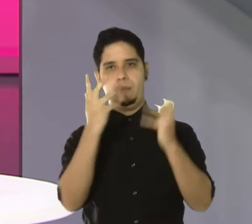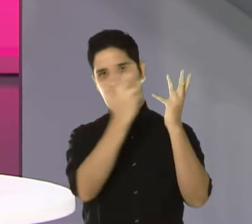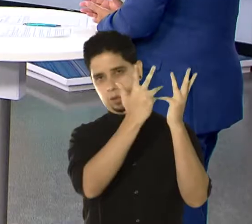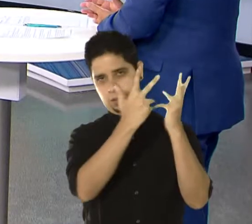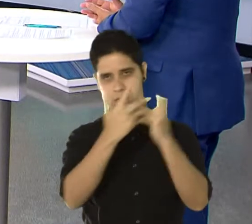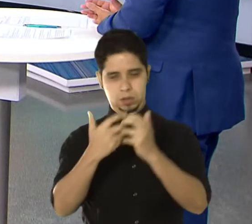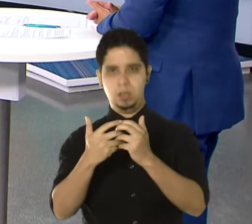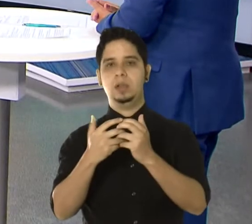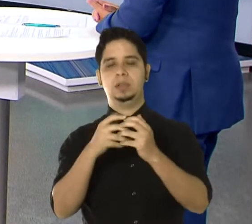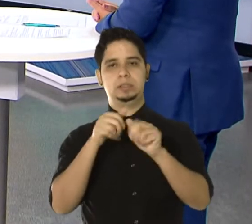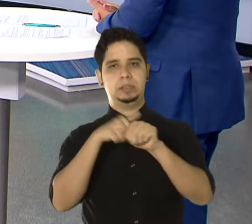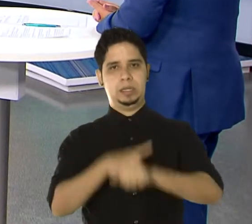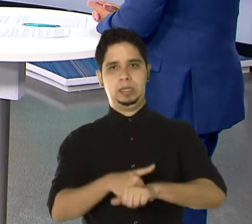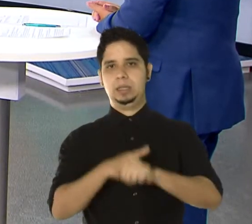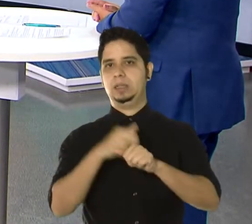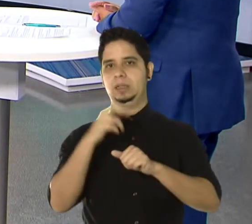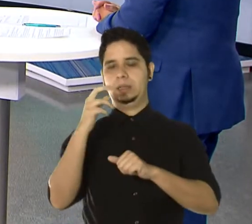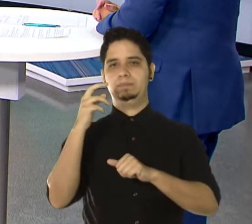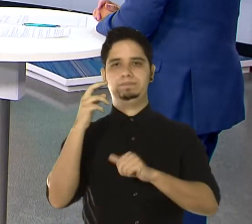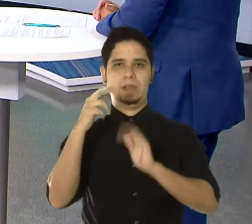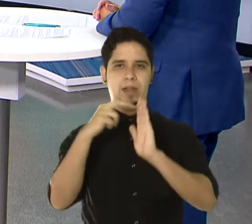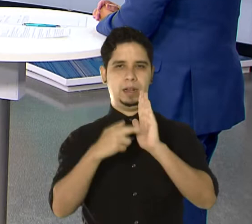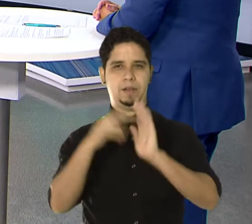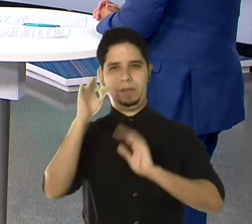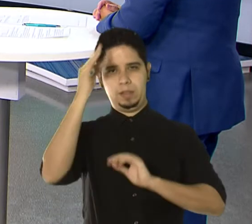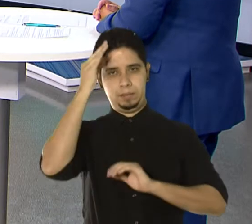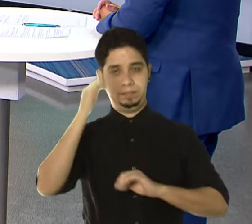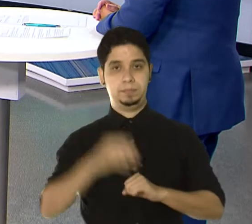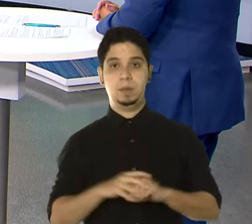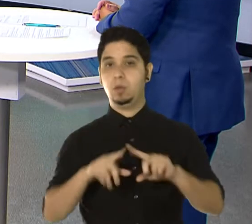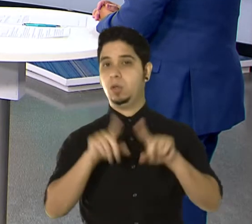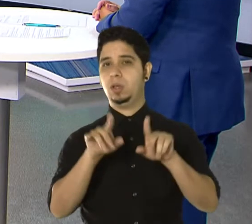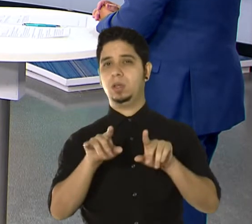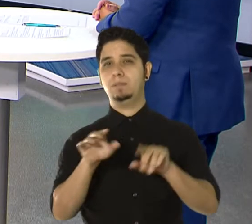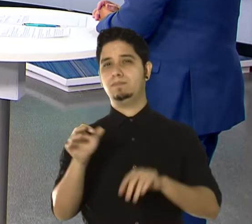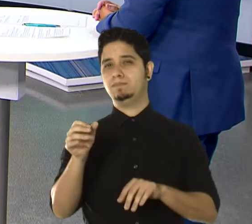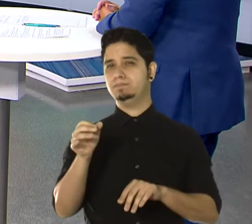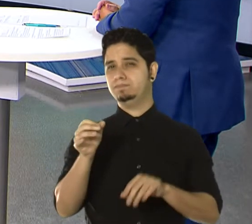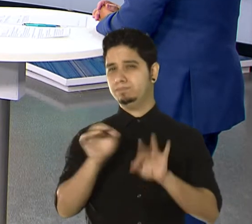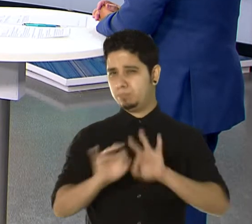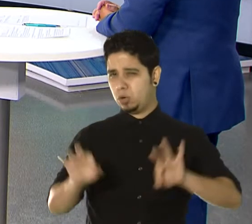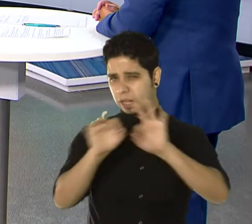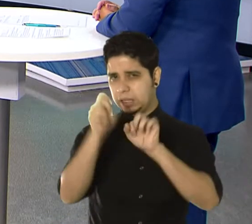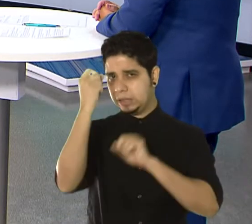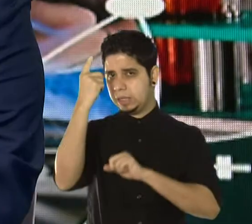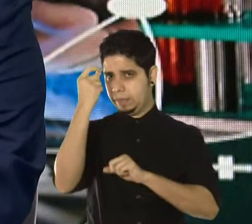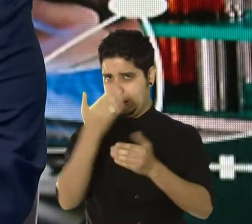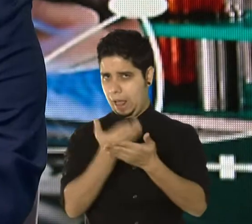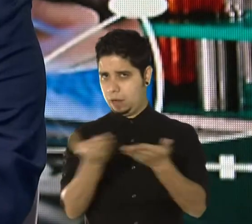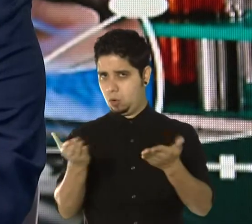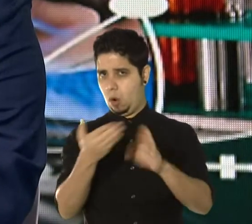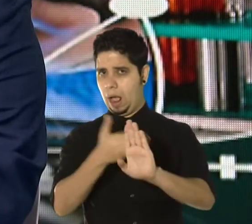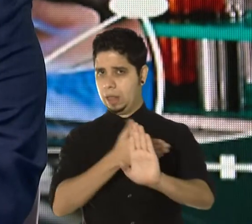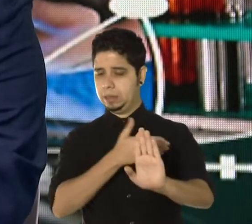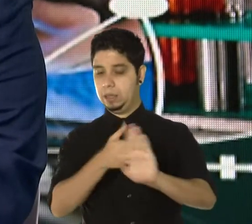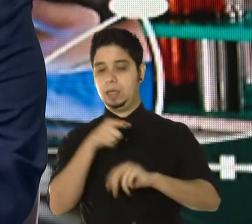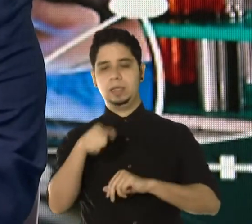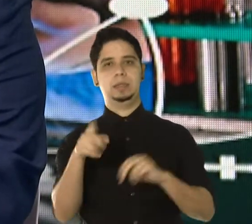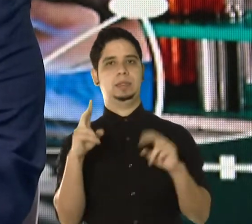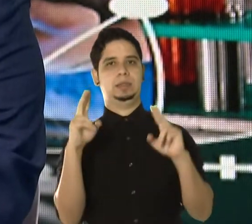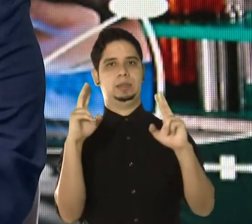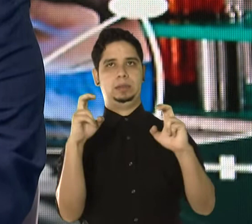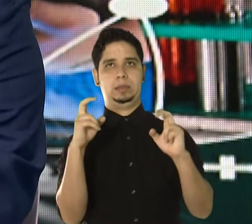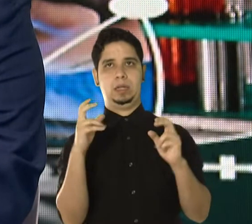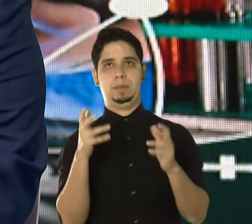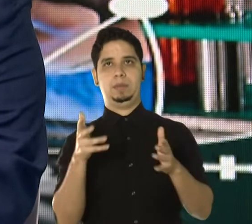federal. Sí, también hay que entender lo siguiente, este tipo de reconstrucción no es un tema que se